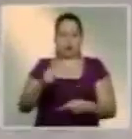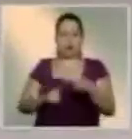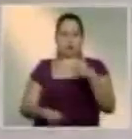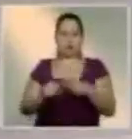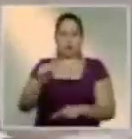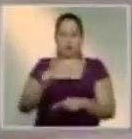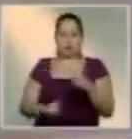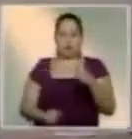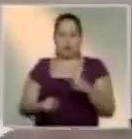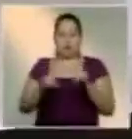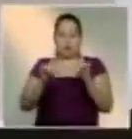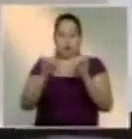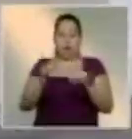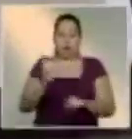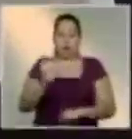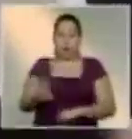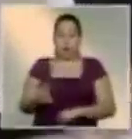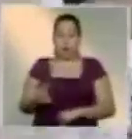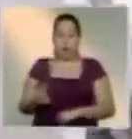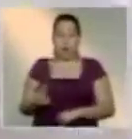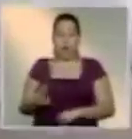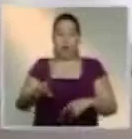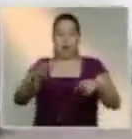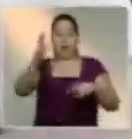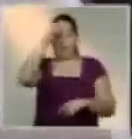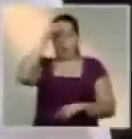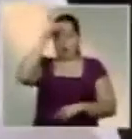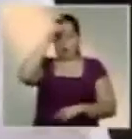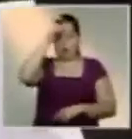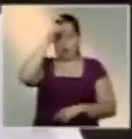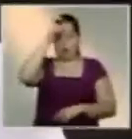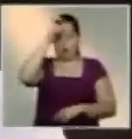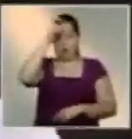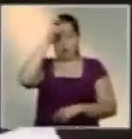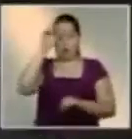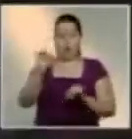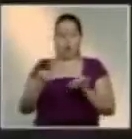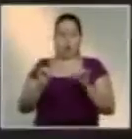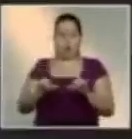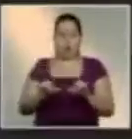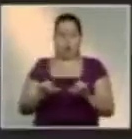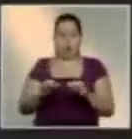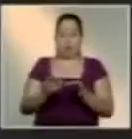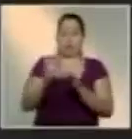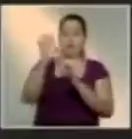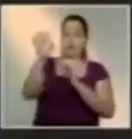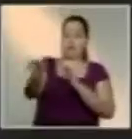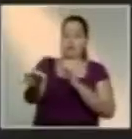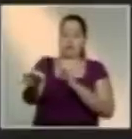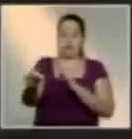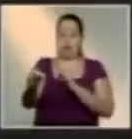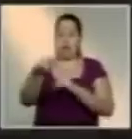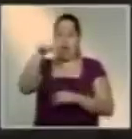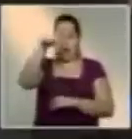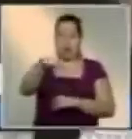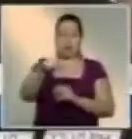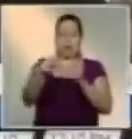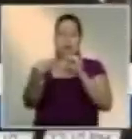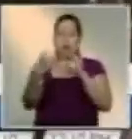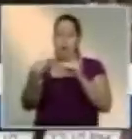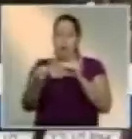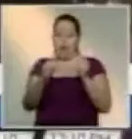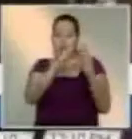casas allí en ese estado, en el estado Falcón, que están por supuesto distanciadas. Aquí estamos hablando de